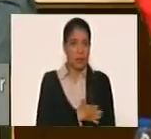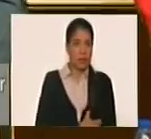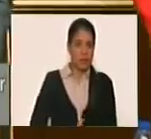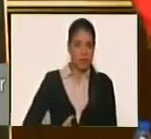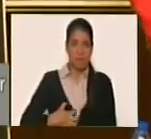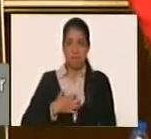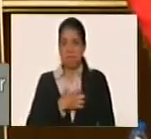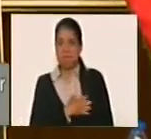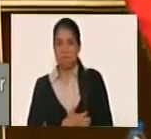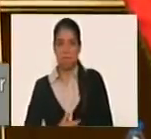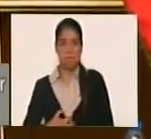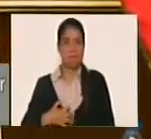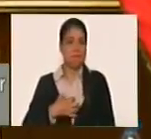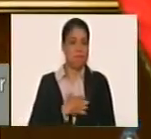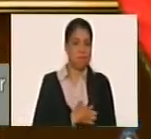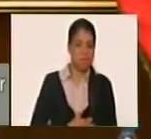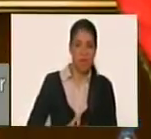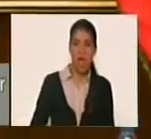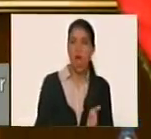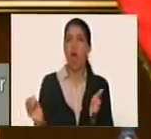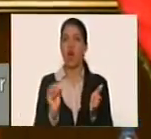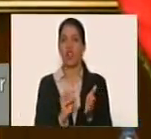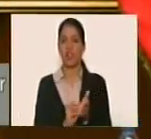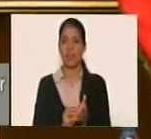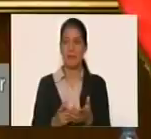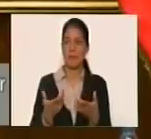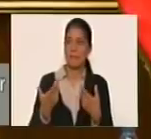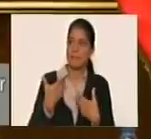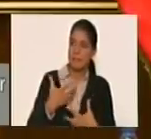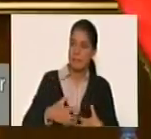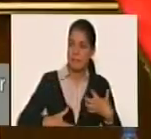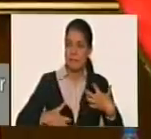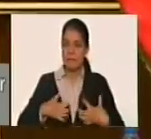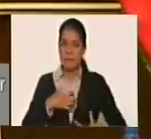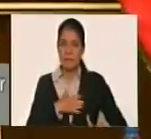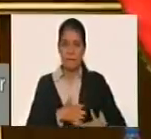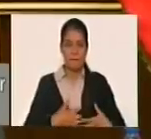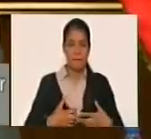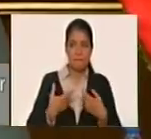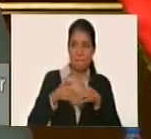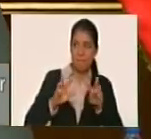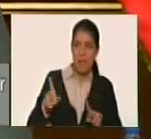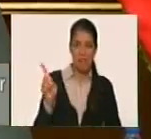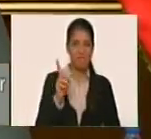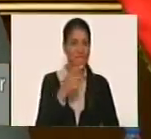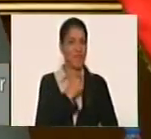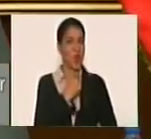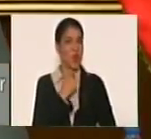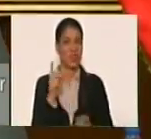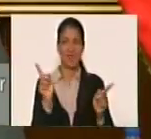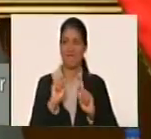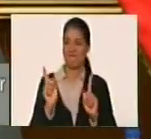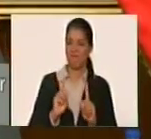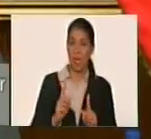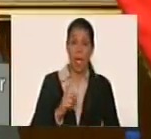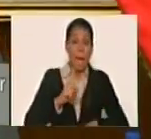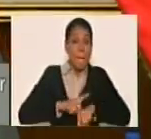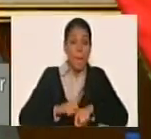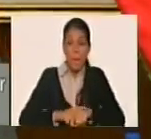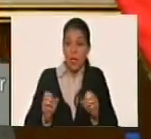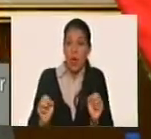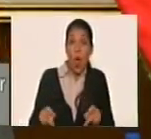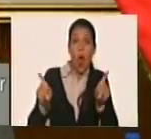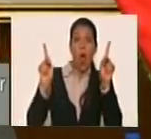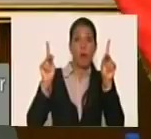Ellos quieren convertir la paz en una especie de tregua, que en cualquier momento que tengan la